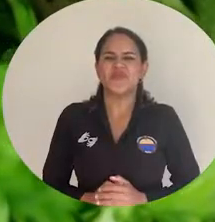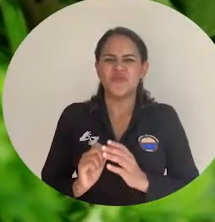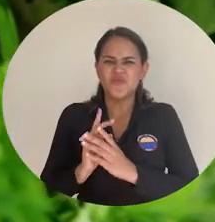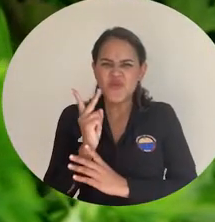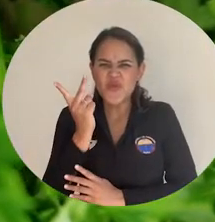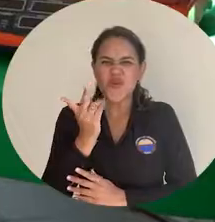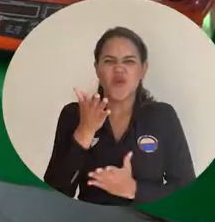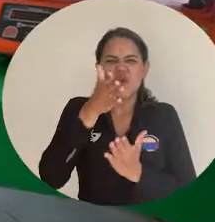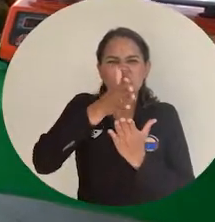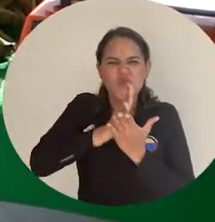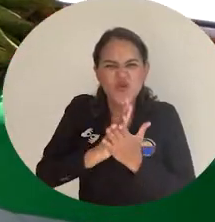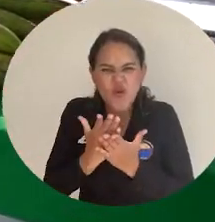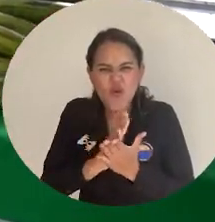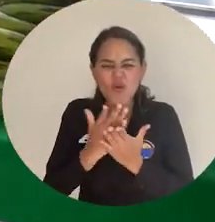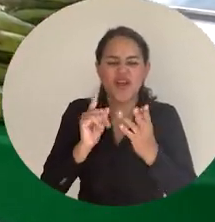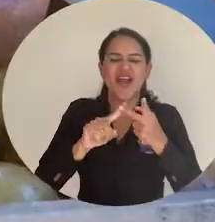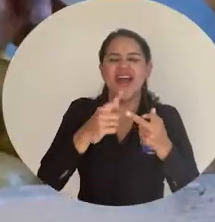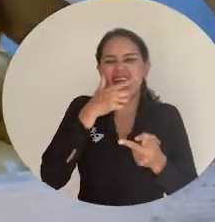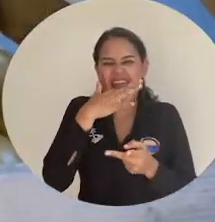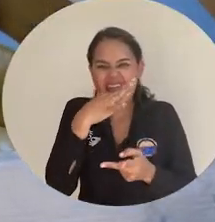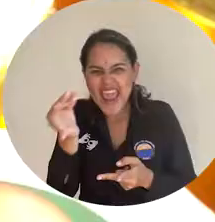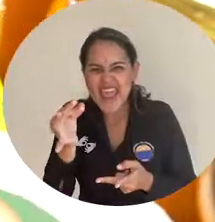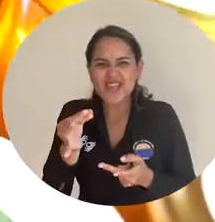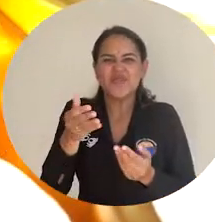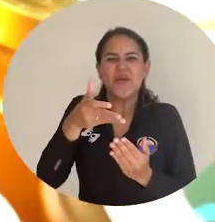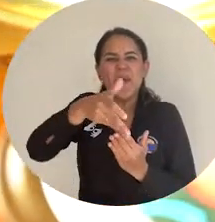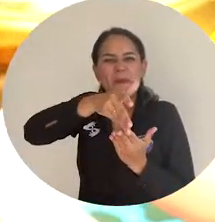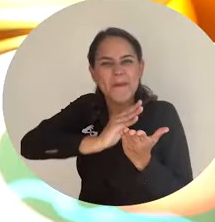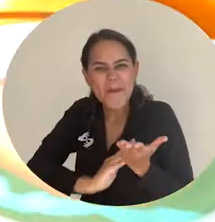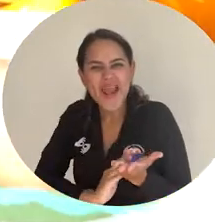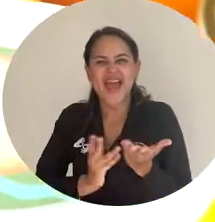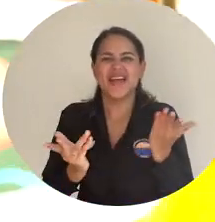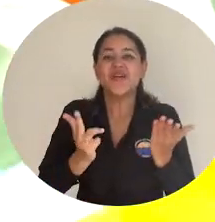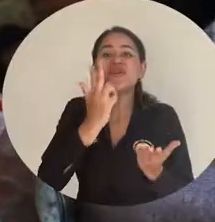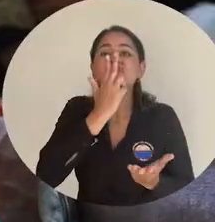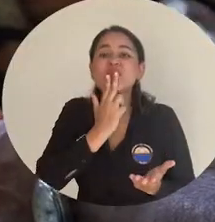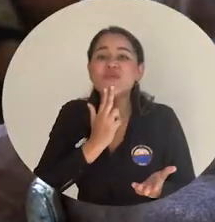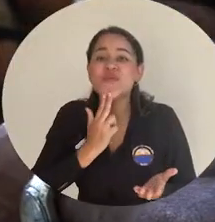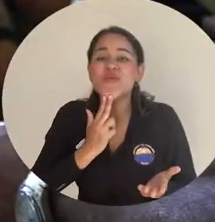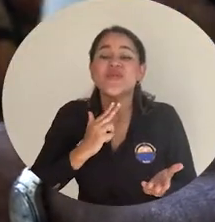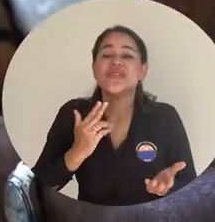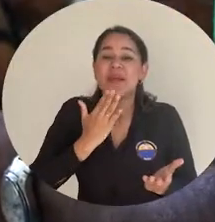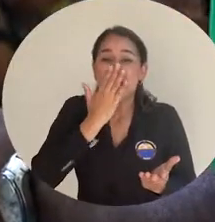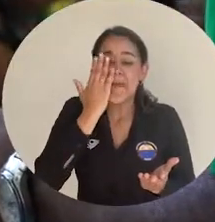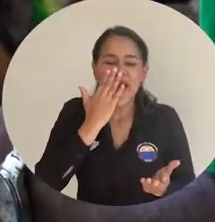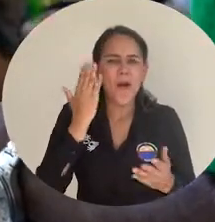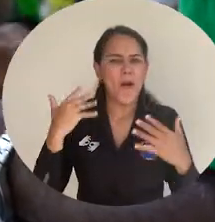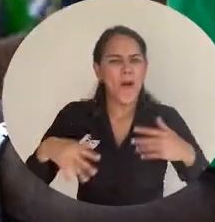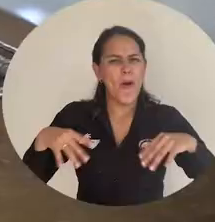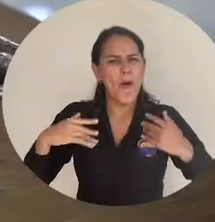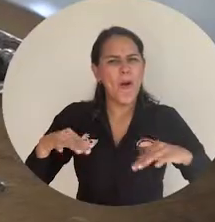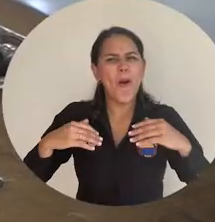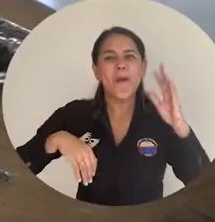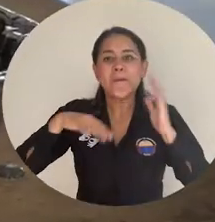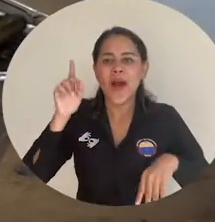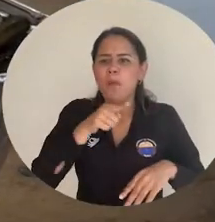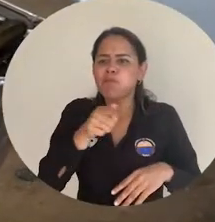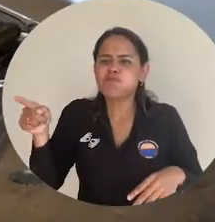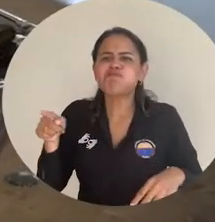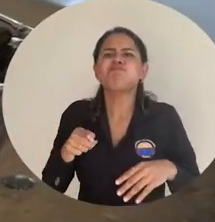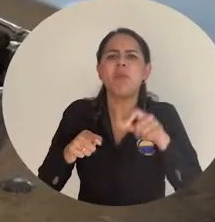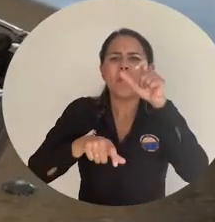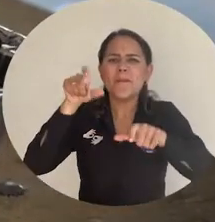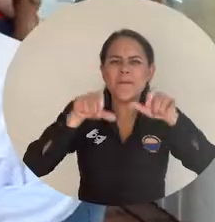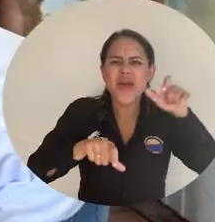cilantro Yuca plátano queso maracuyá y hasta dulces de mango fueron algunos de los productos que Campesinos de Santa Marta